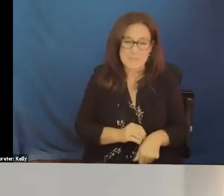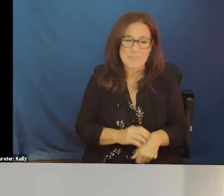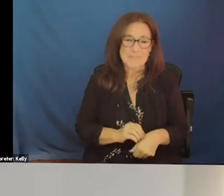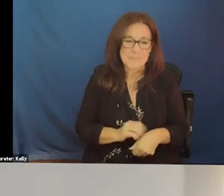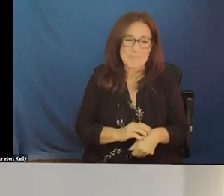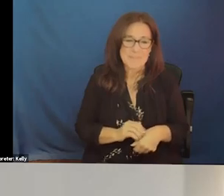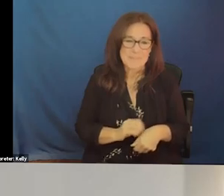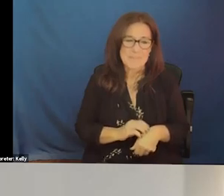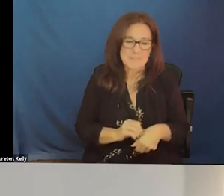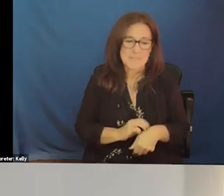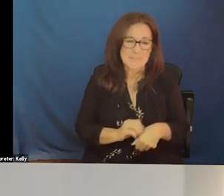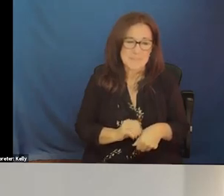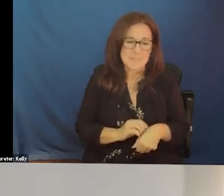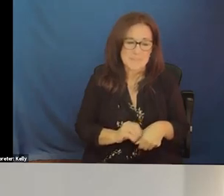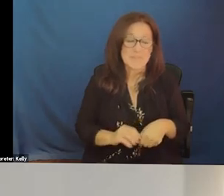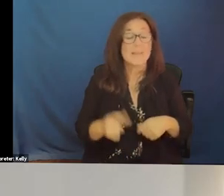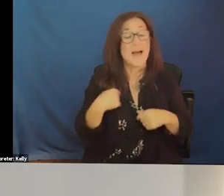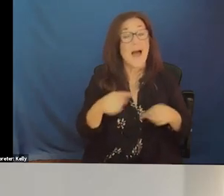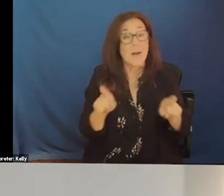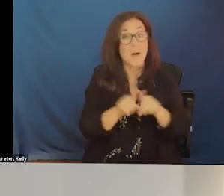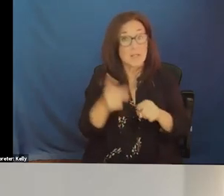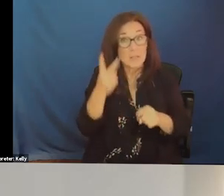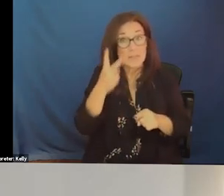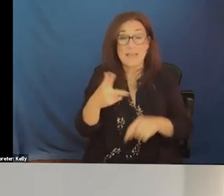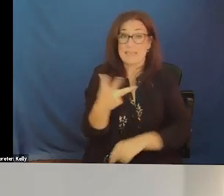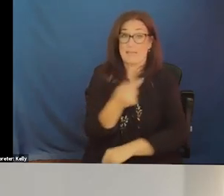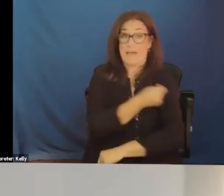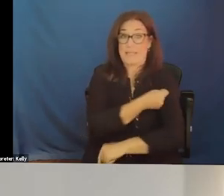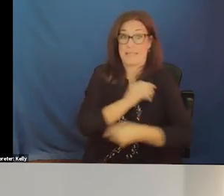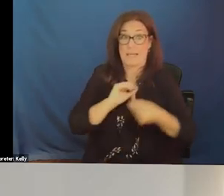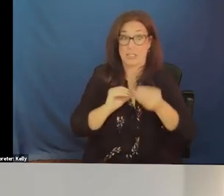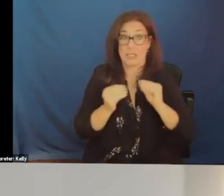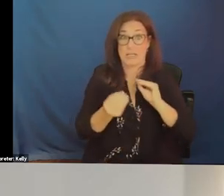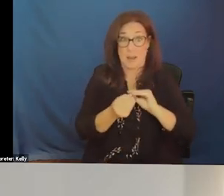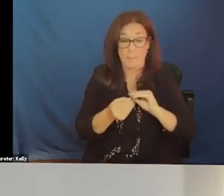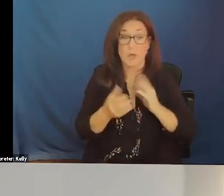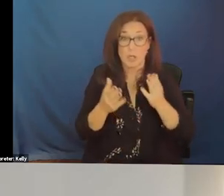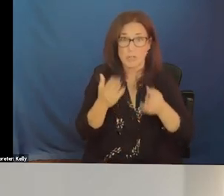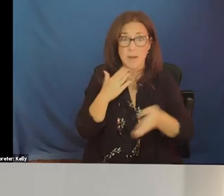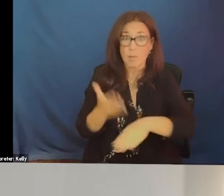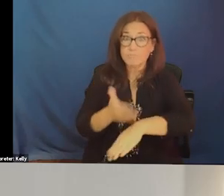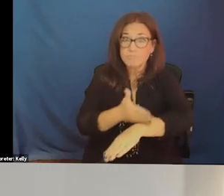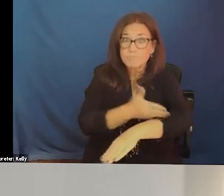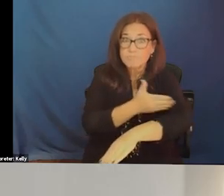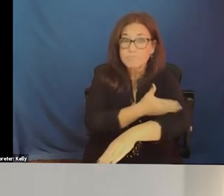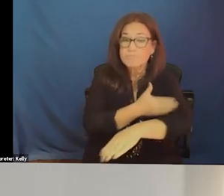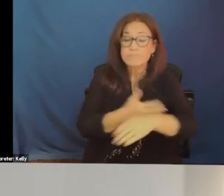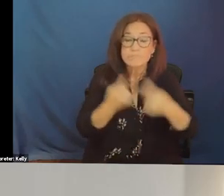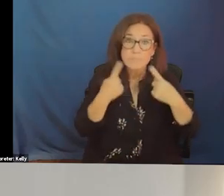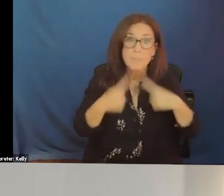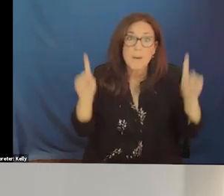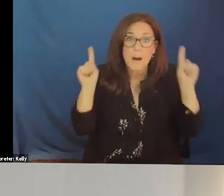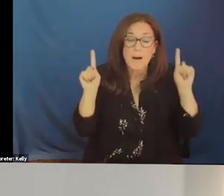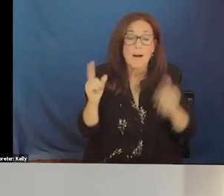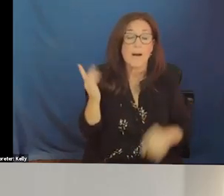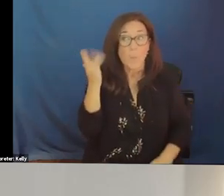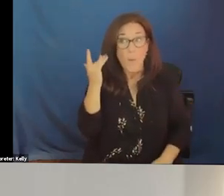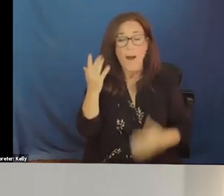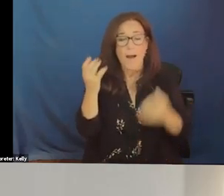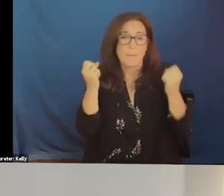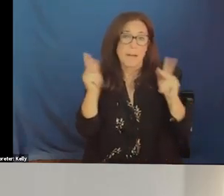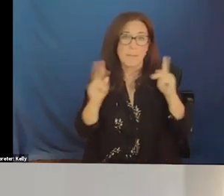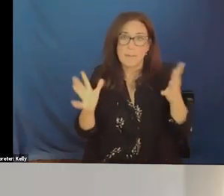ver que los índices de vacunación nuestra comunidad han estado siendo exitosos gracias a muchos